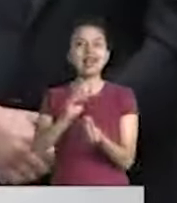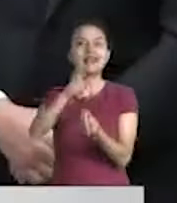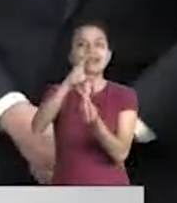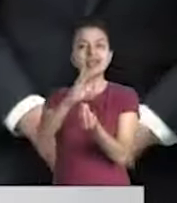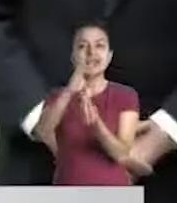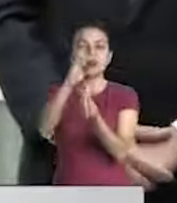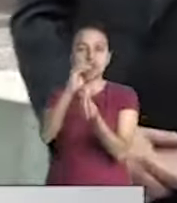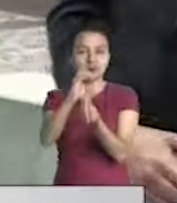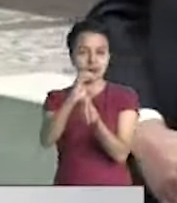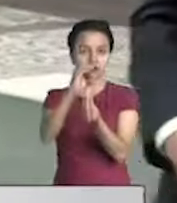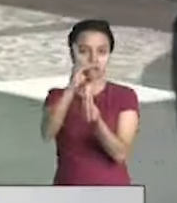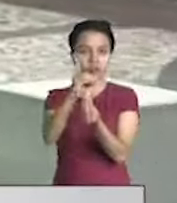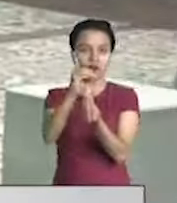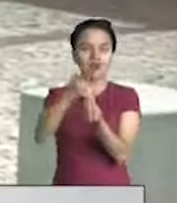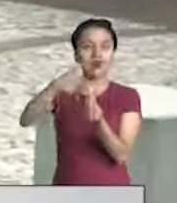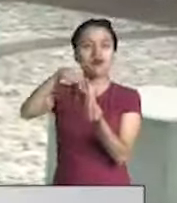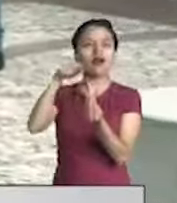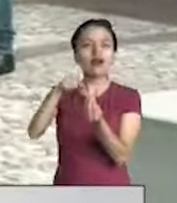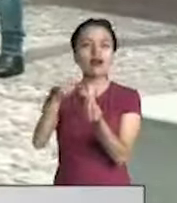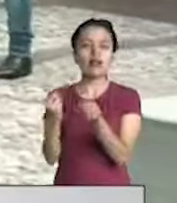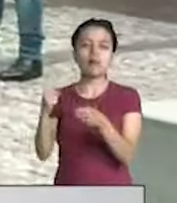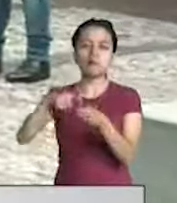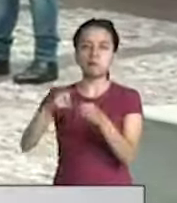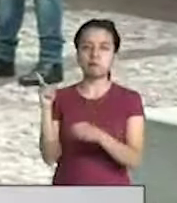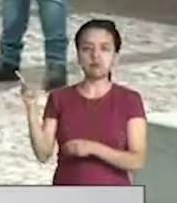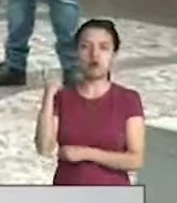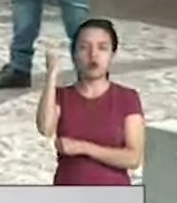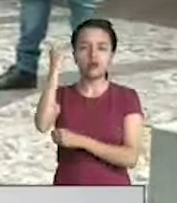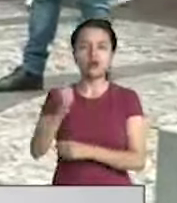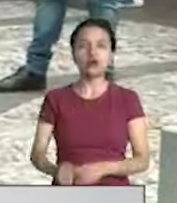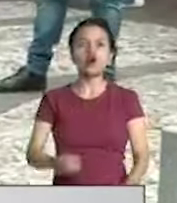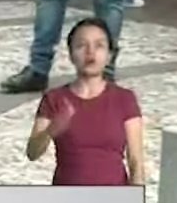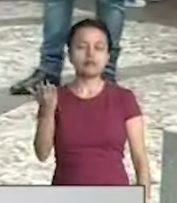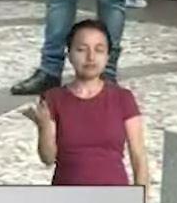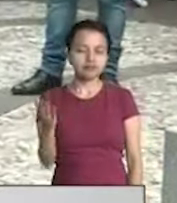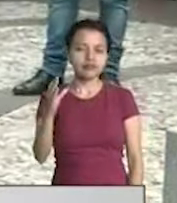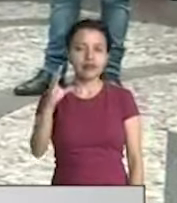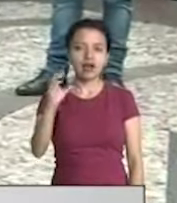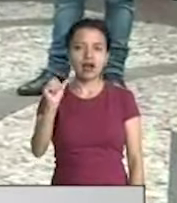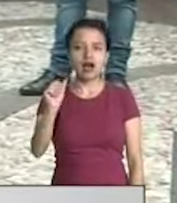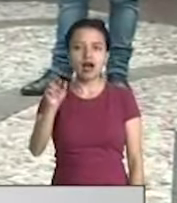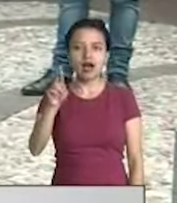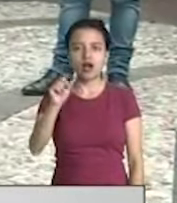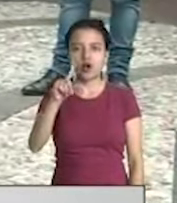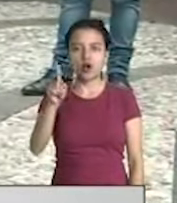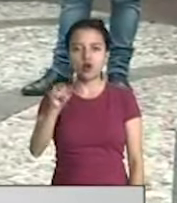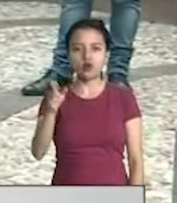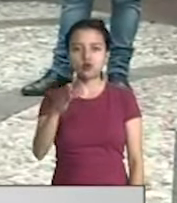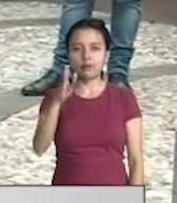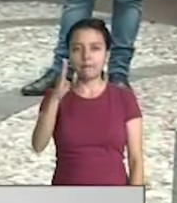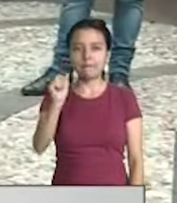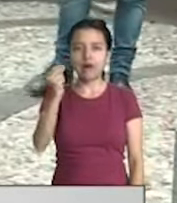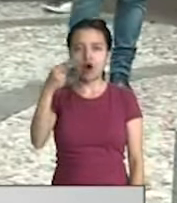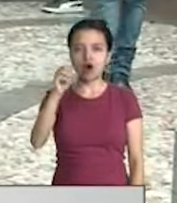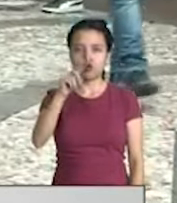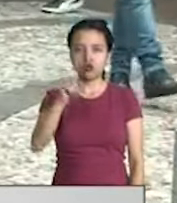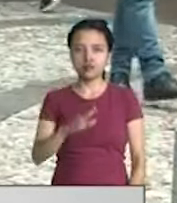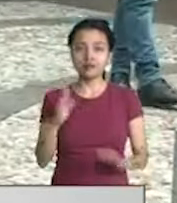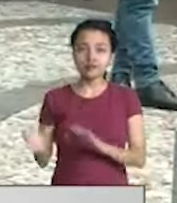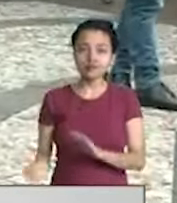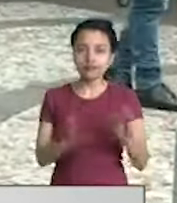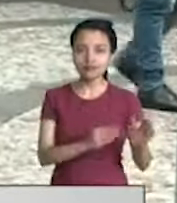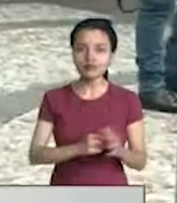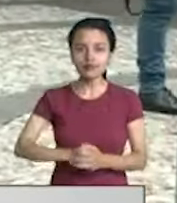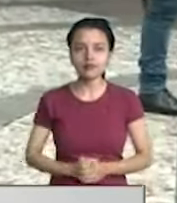que solicita contundencia allí en ese sector del suroccidente de la capital de la República. Cambiamos de tema porque la Corporación Autónoma Regional de Cundinamarca va a